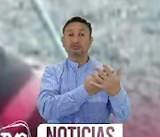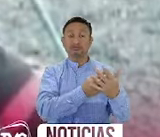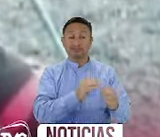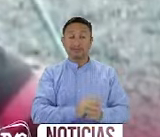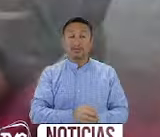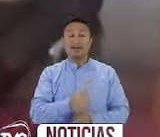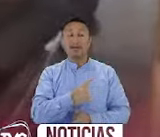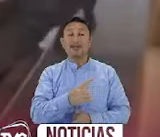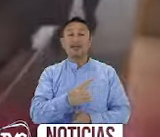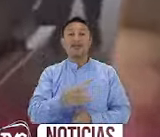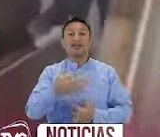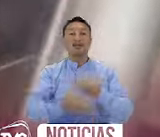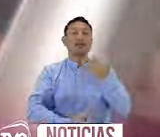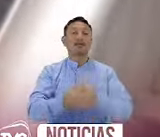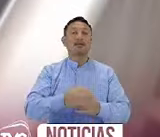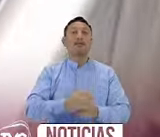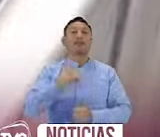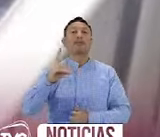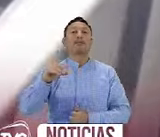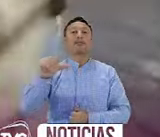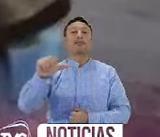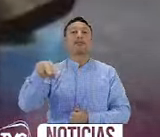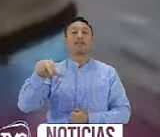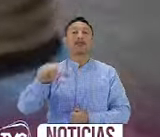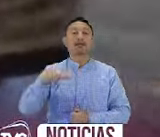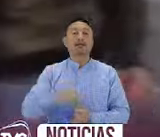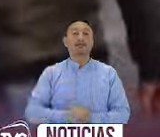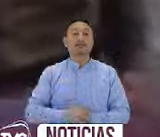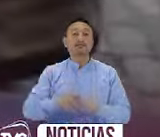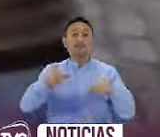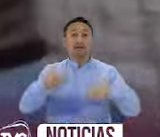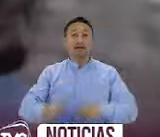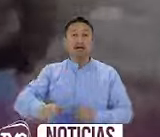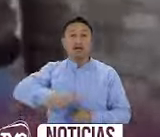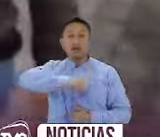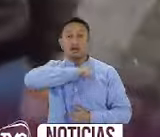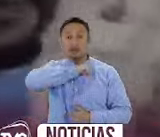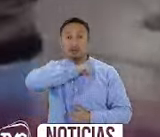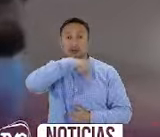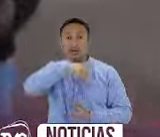el delito de secuestro extorsivo con resultado de muerte.